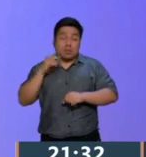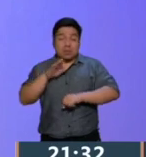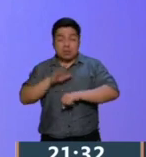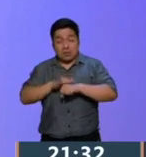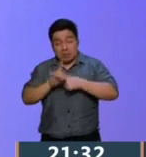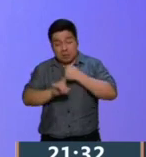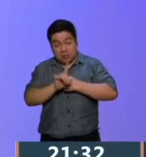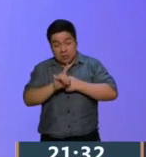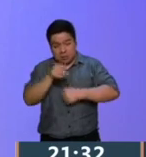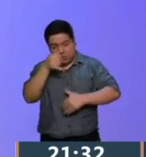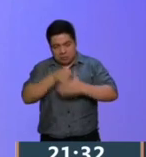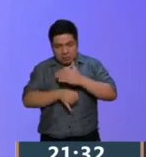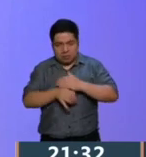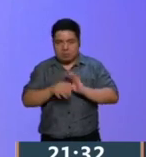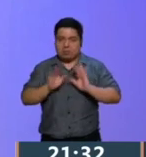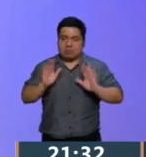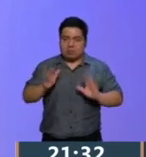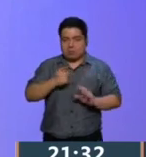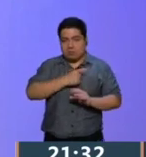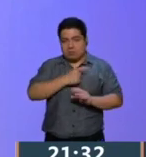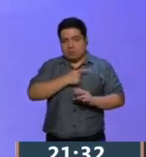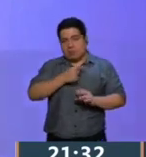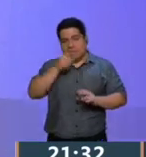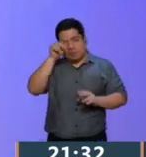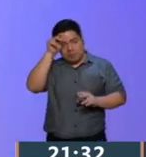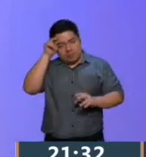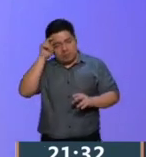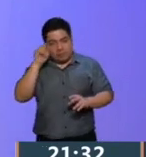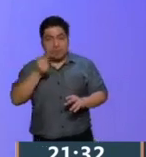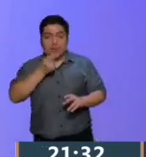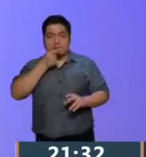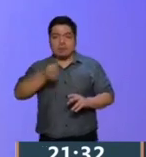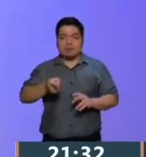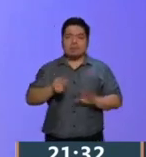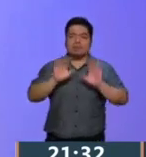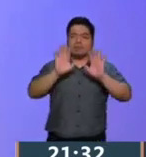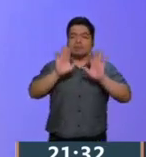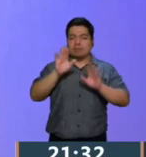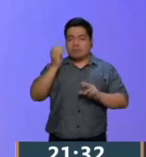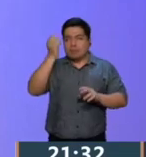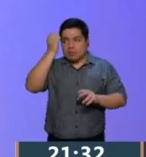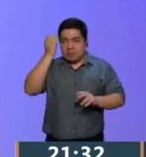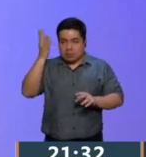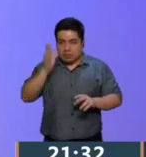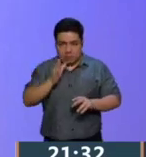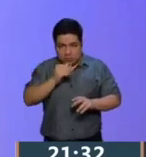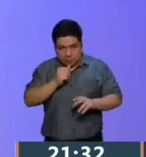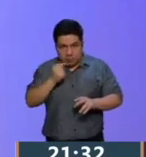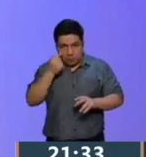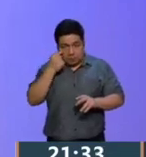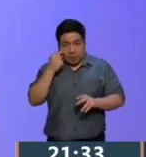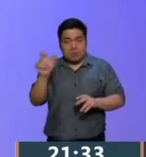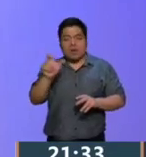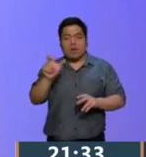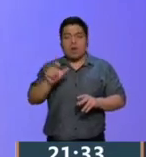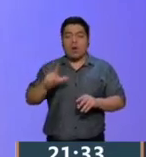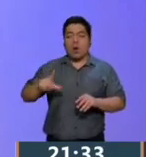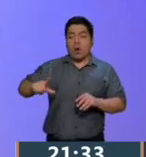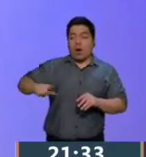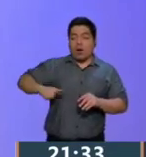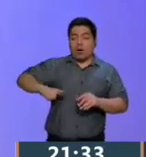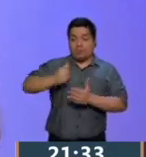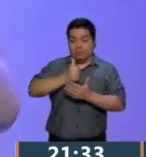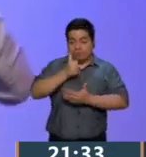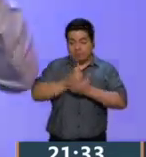problema. Y yo lo que diría es lo siguiente, no hay que olvidar lo que sucedió cuando el gobierno de la